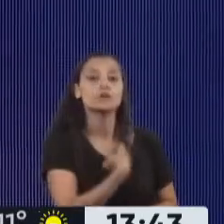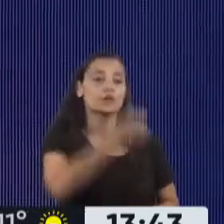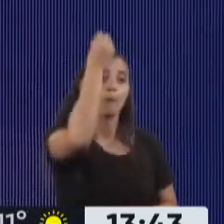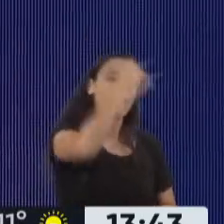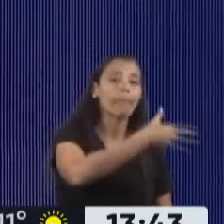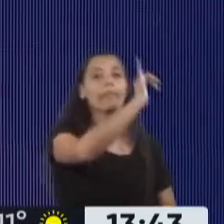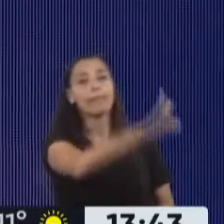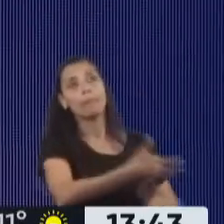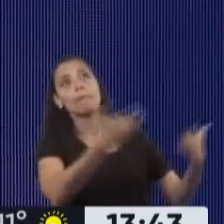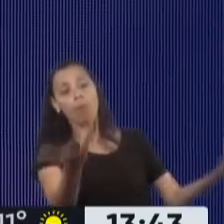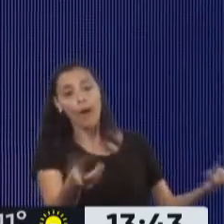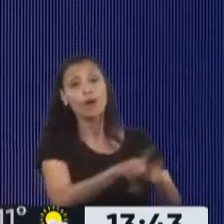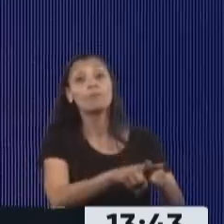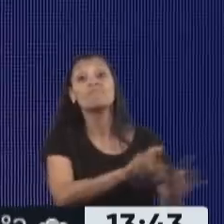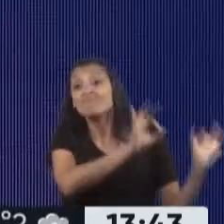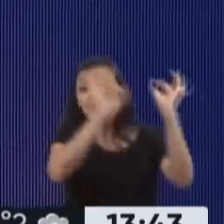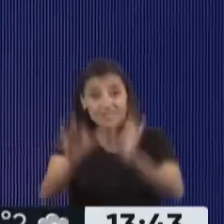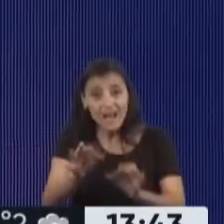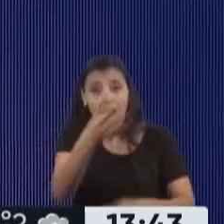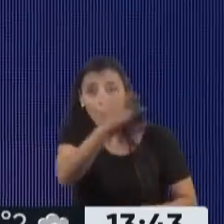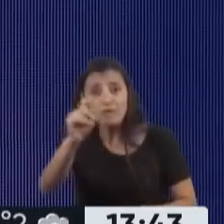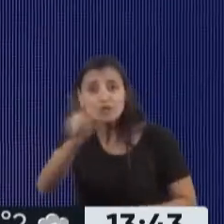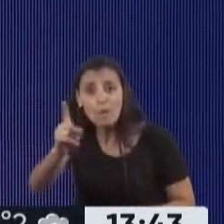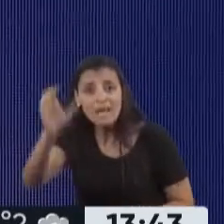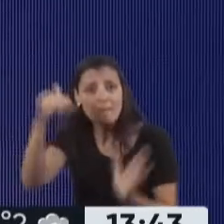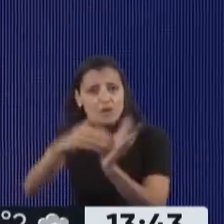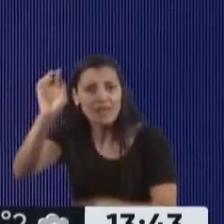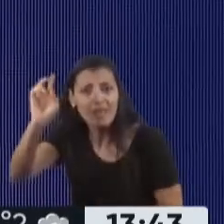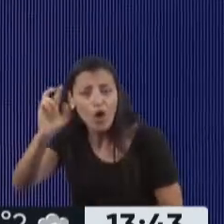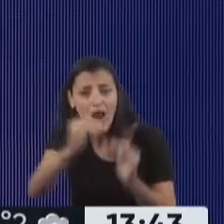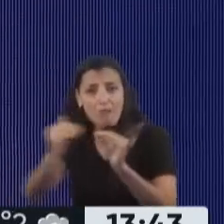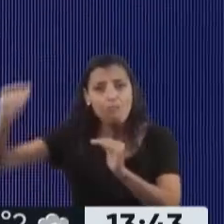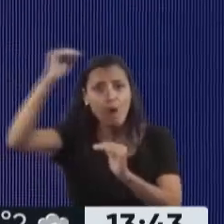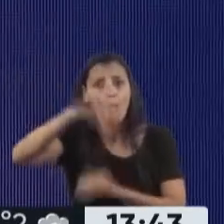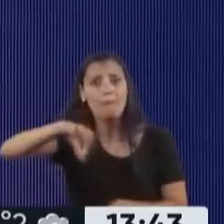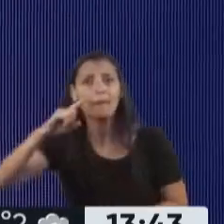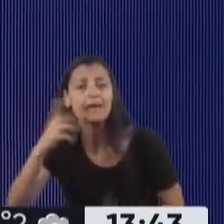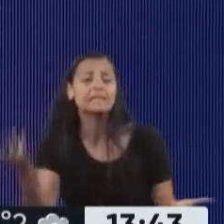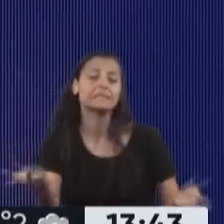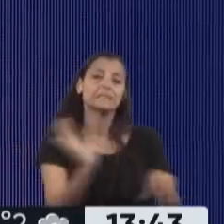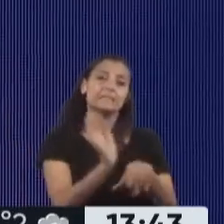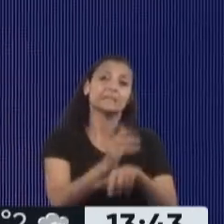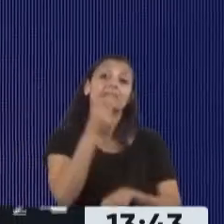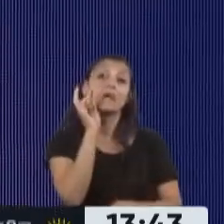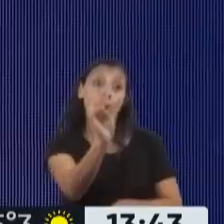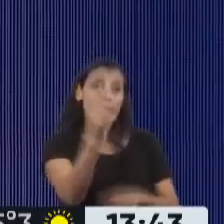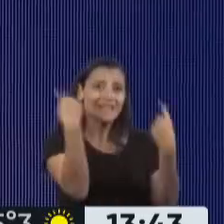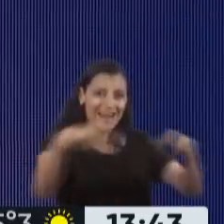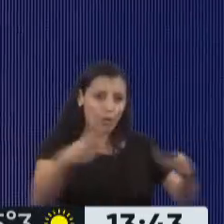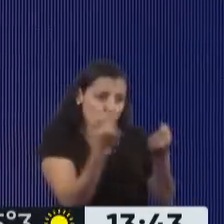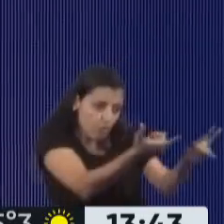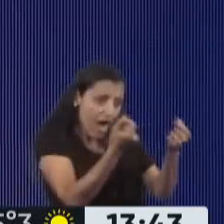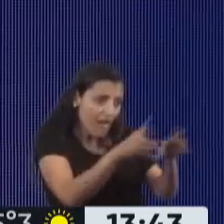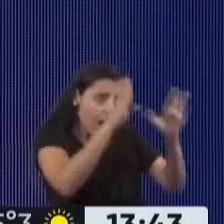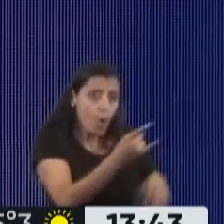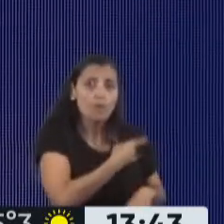de siempre, se va a 400.000 millones de dólares. Esto es interesante porque cuando ustedes toman en términos de recursos para las universidades,